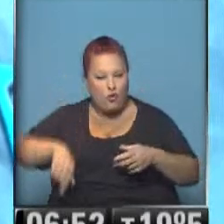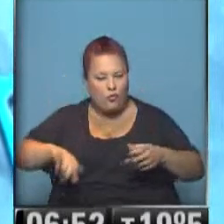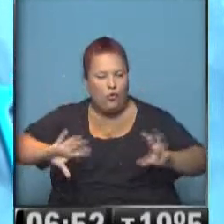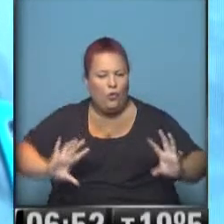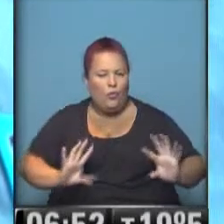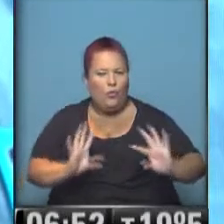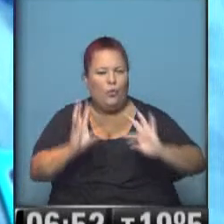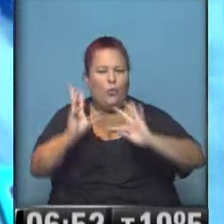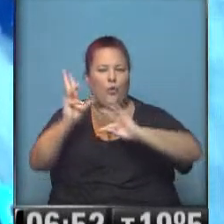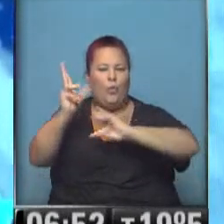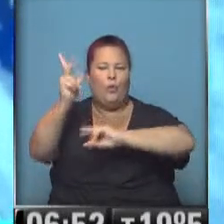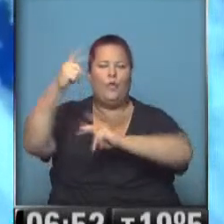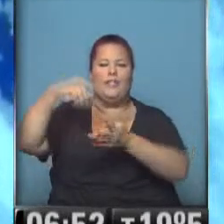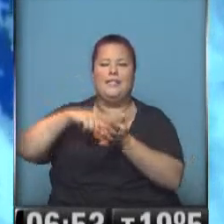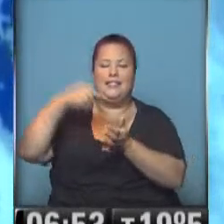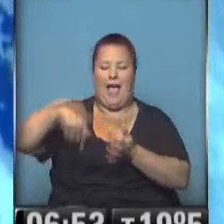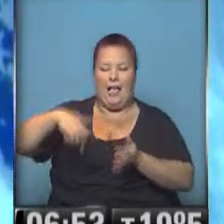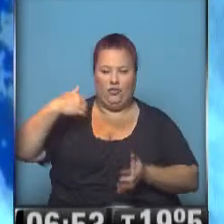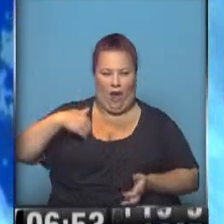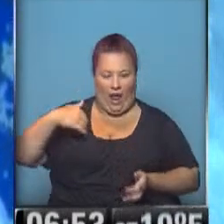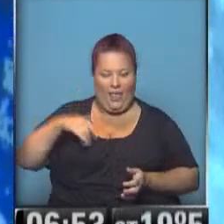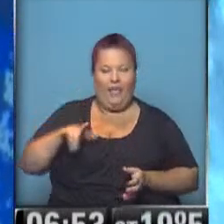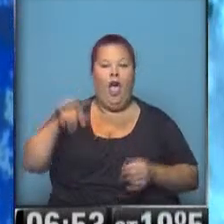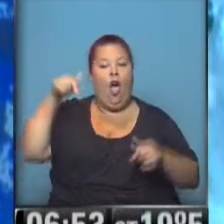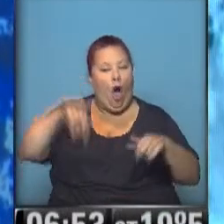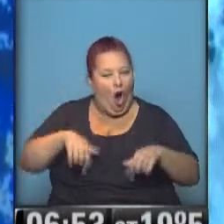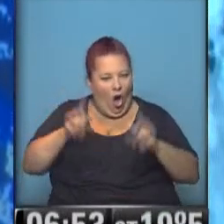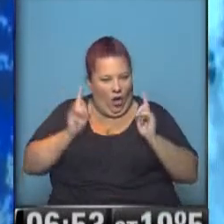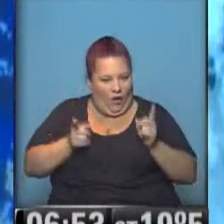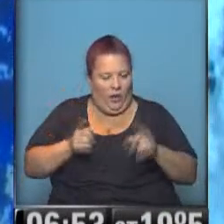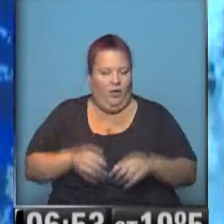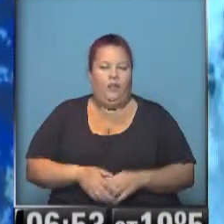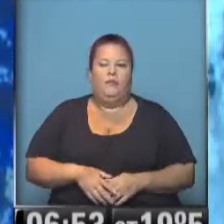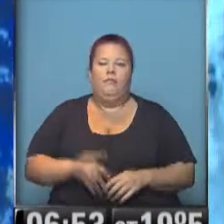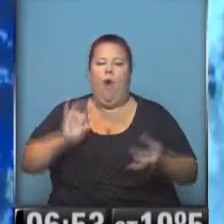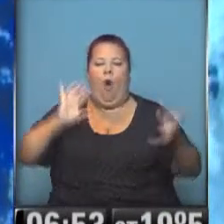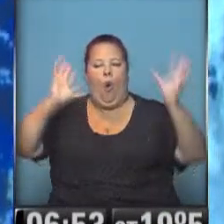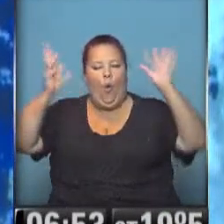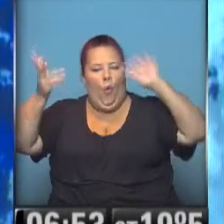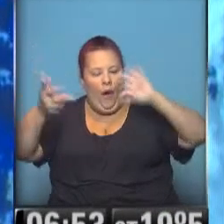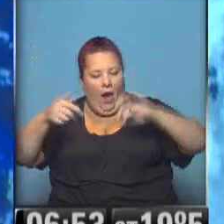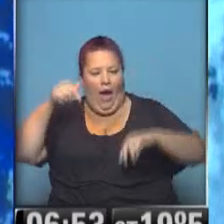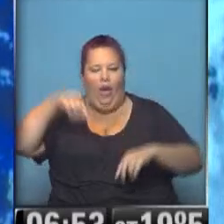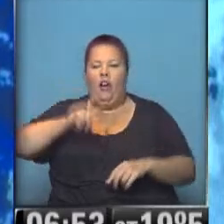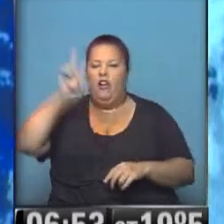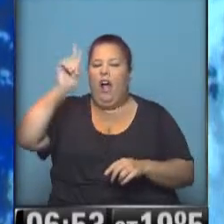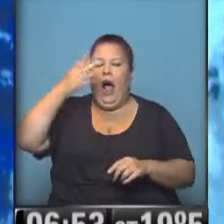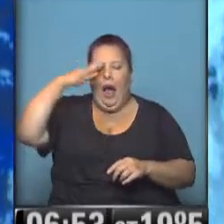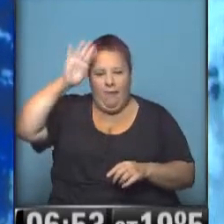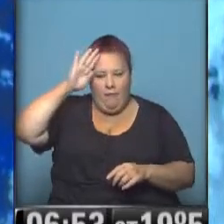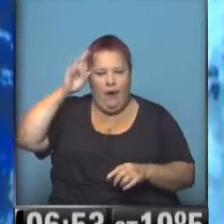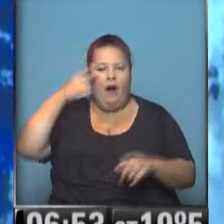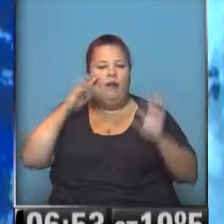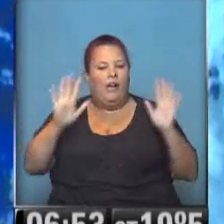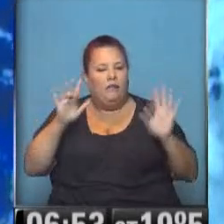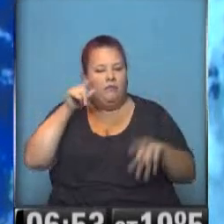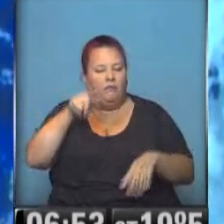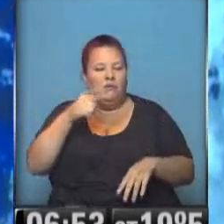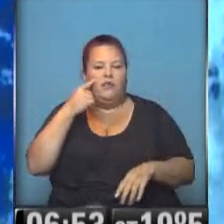avanzando hacia la zona central del país hoy mismo. Hay algo de nubosidad aquí en el norte de La Pampa. Atento ahí,